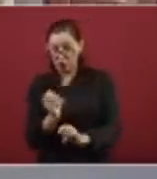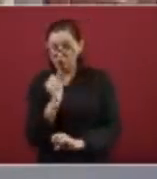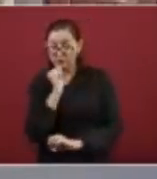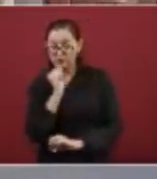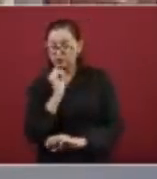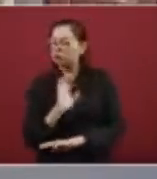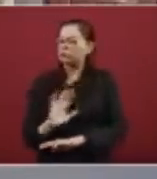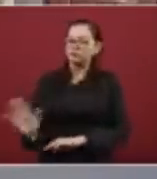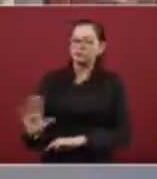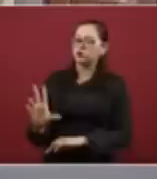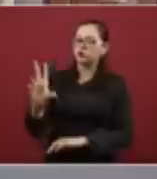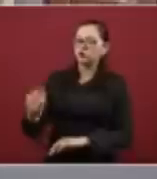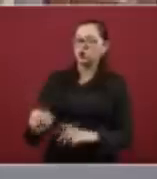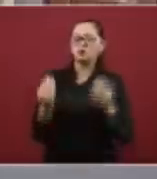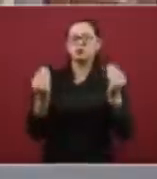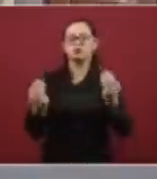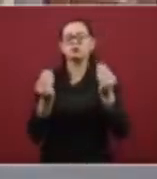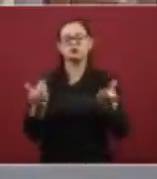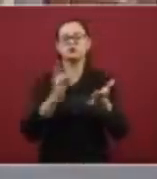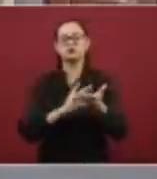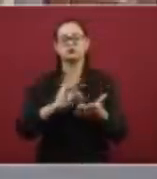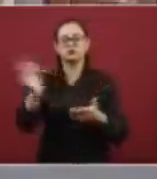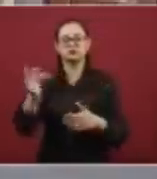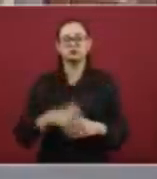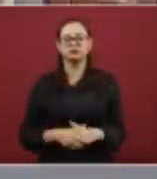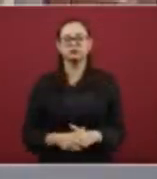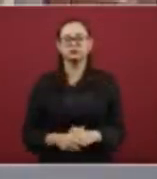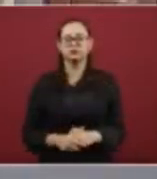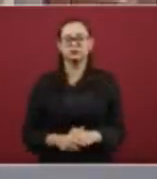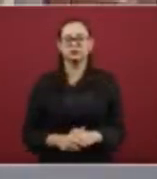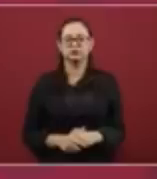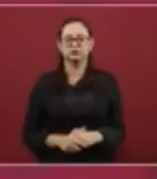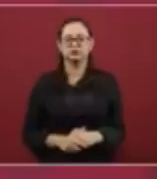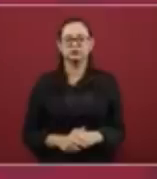no. Muchas gracias. Gracias.